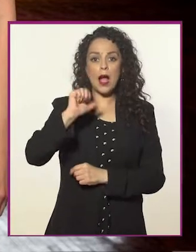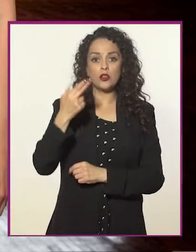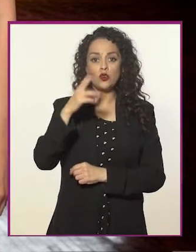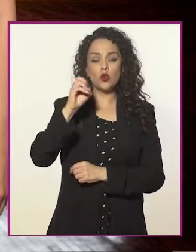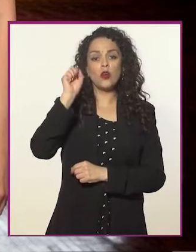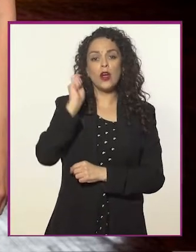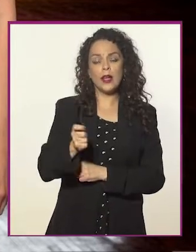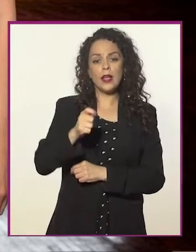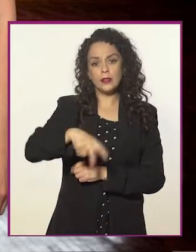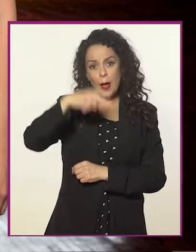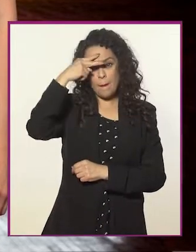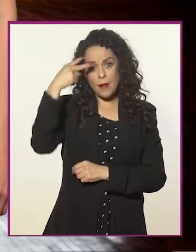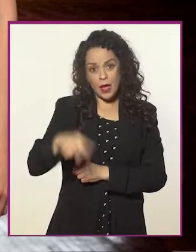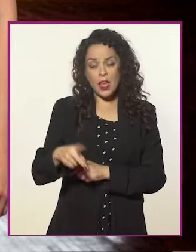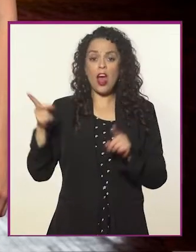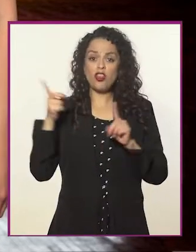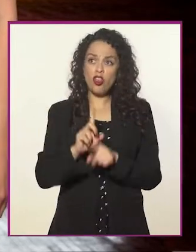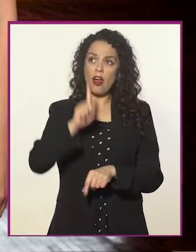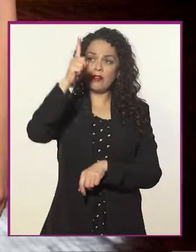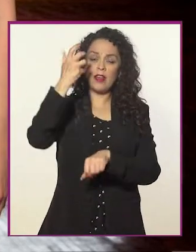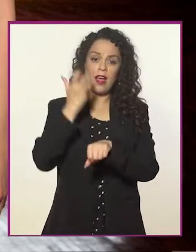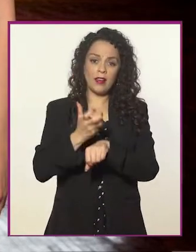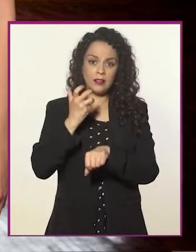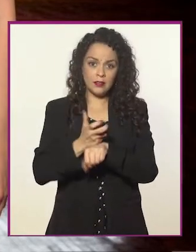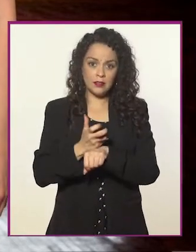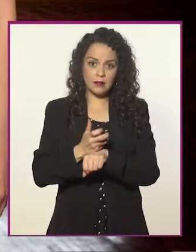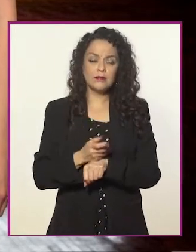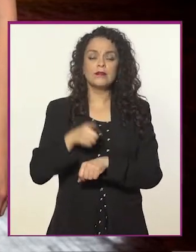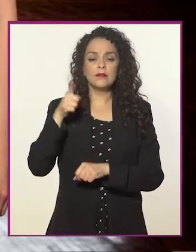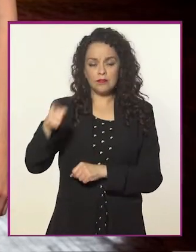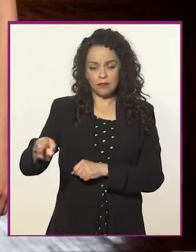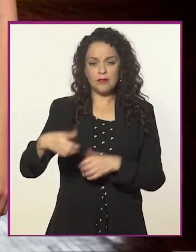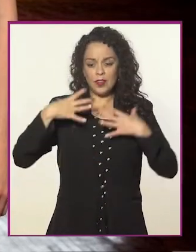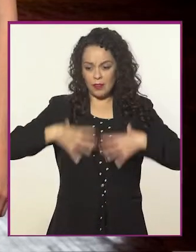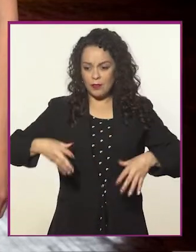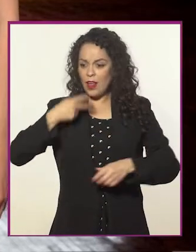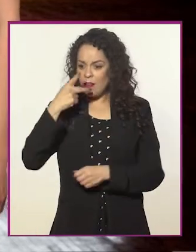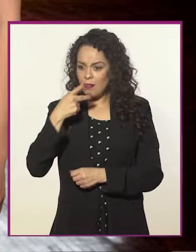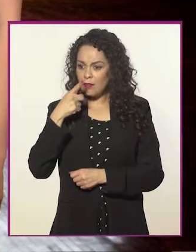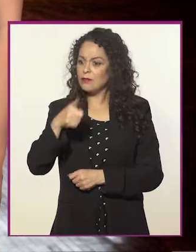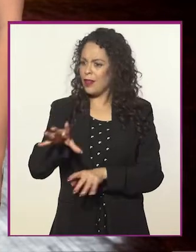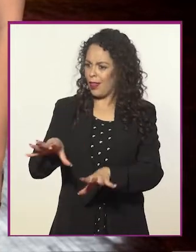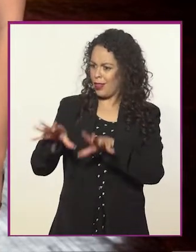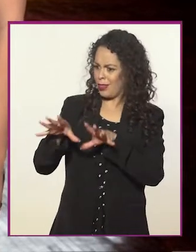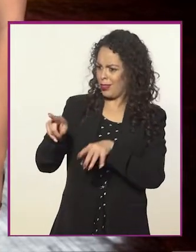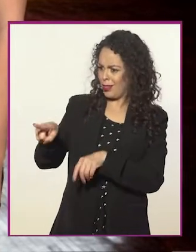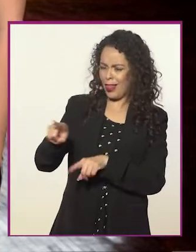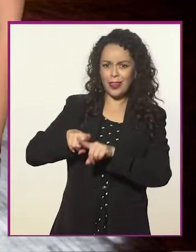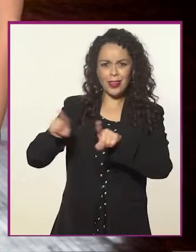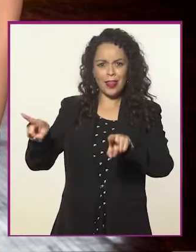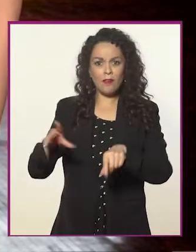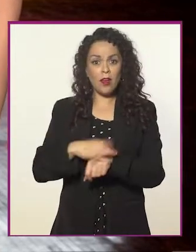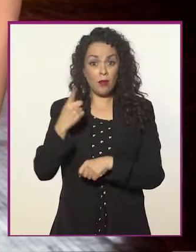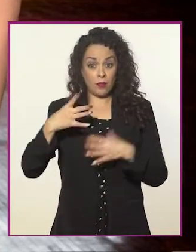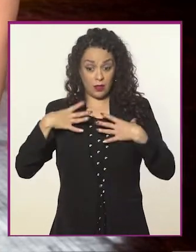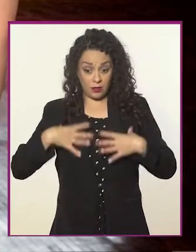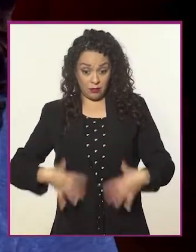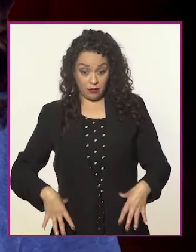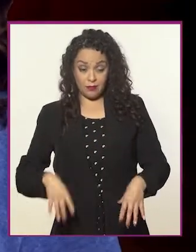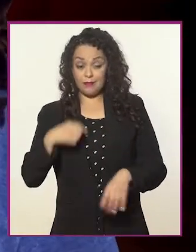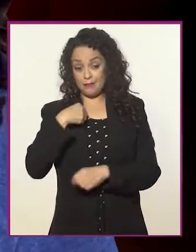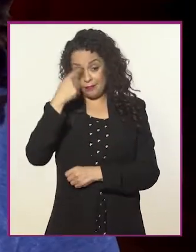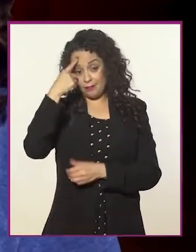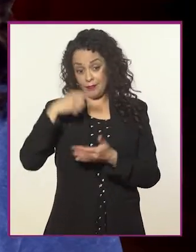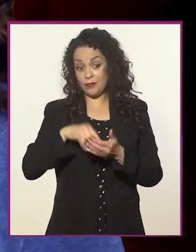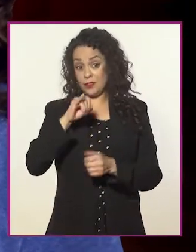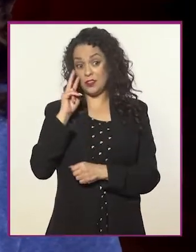origen mexicano en los Estados Unidos. Adoptaron una forma de vestir y de hablar que los hacía sobresalir. Por la vestimenta,